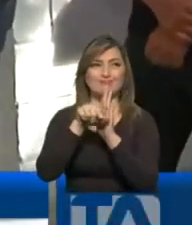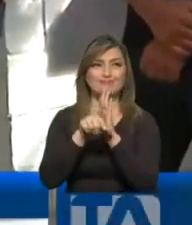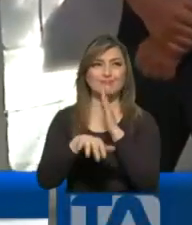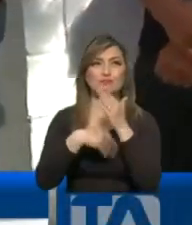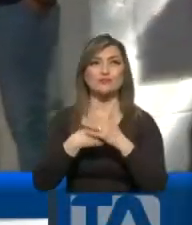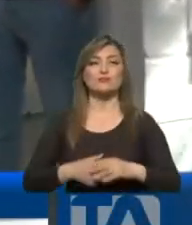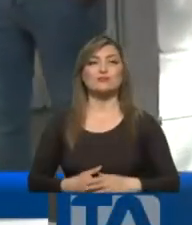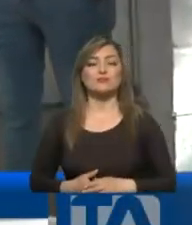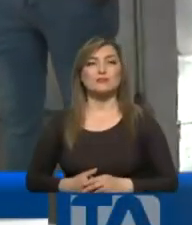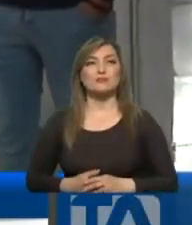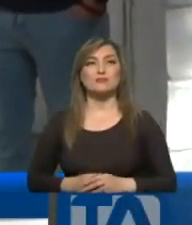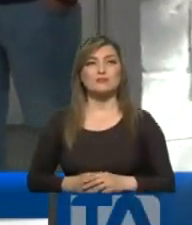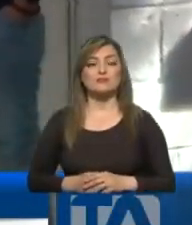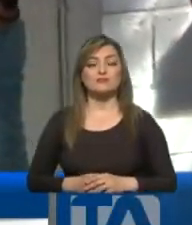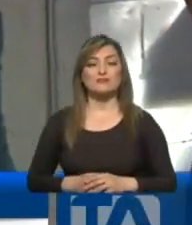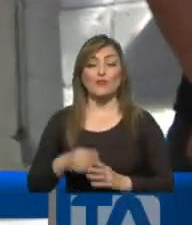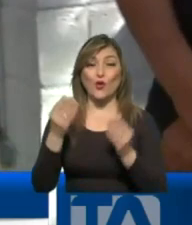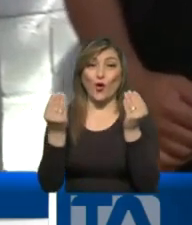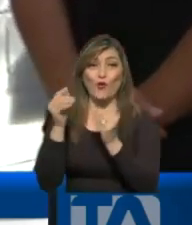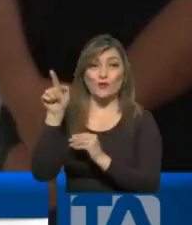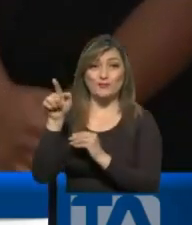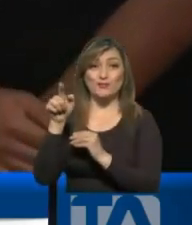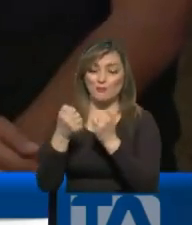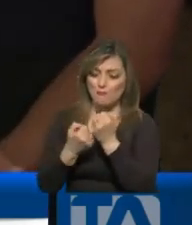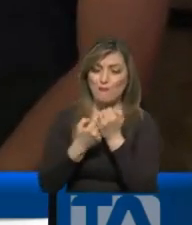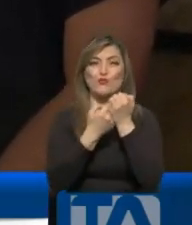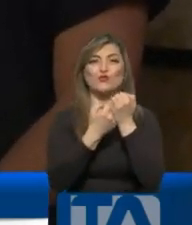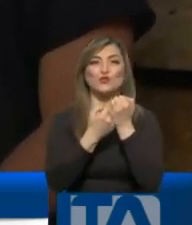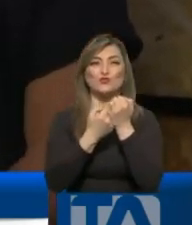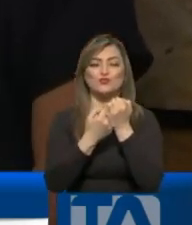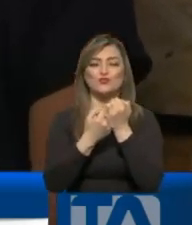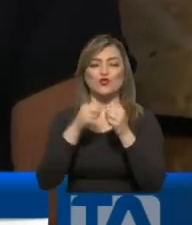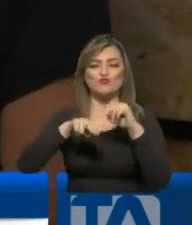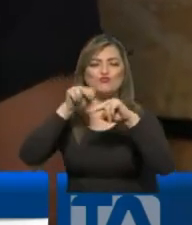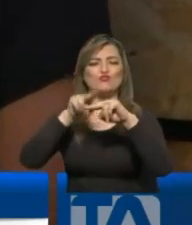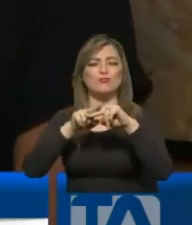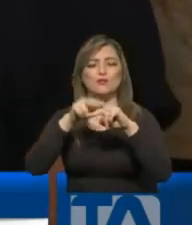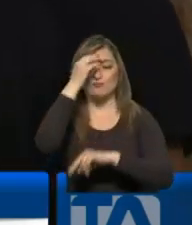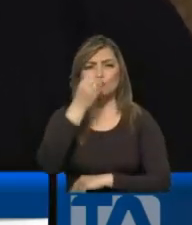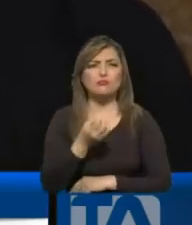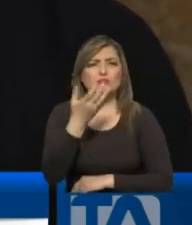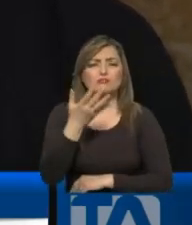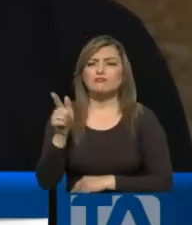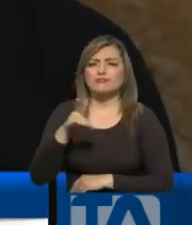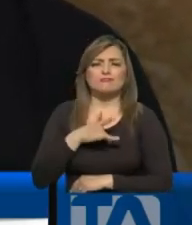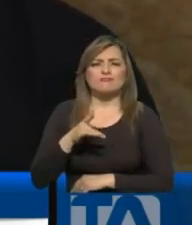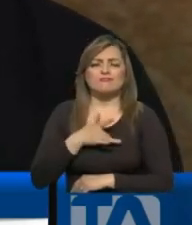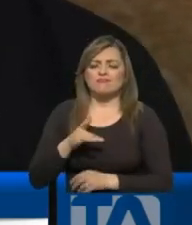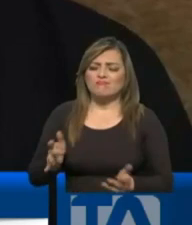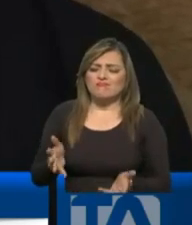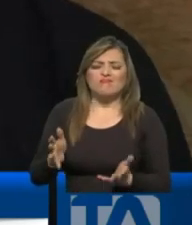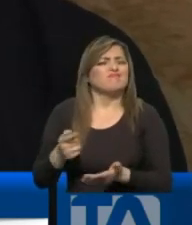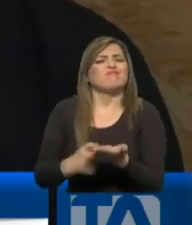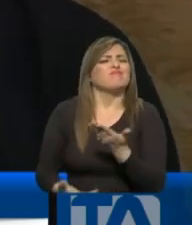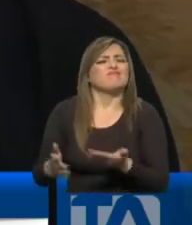también a preguntar a uno de los jóvenes que impulsó esta iniciativa. Muy buenos días, coméntanos, ¿qué te motivó a ser parte de